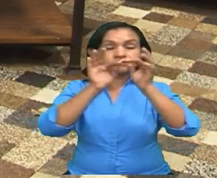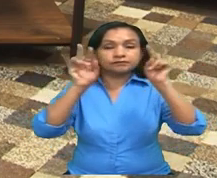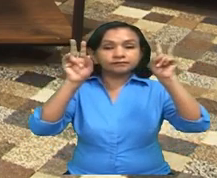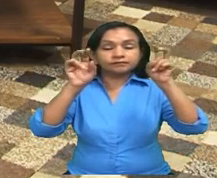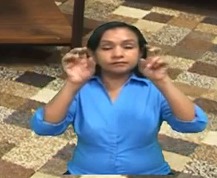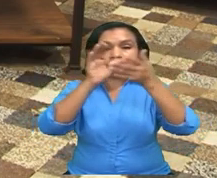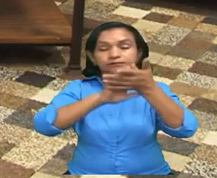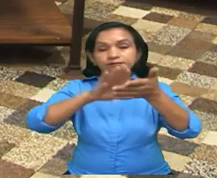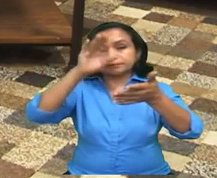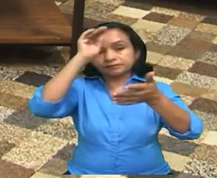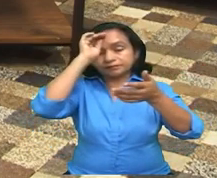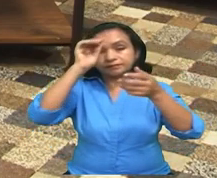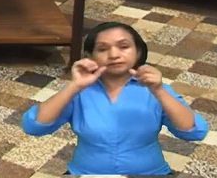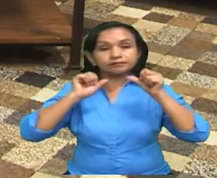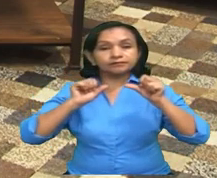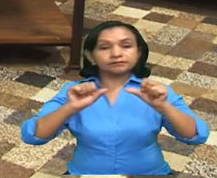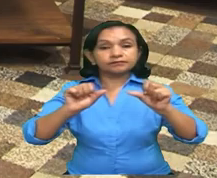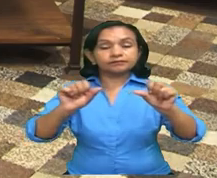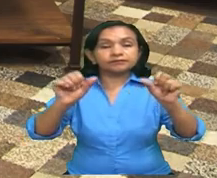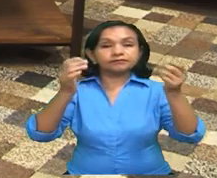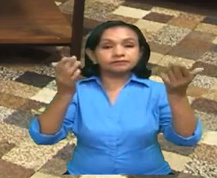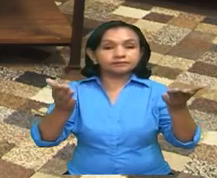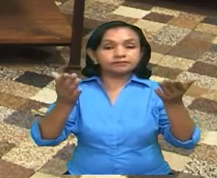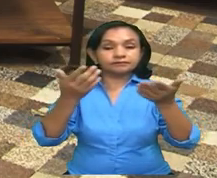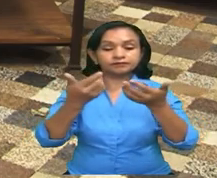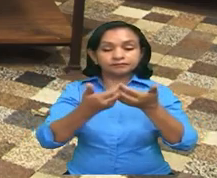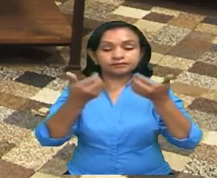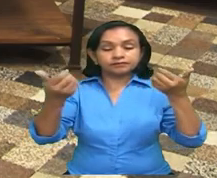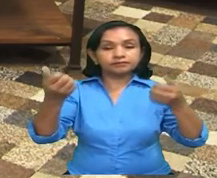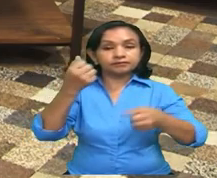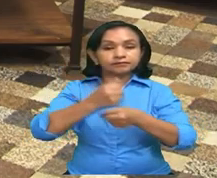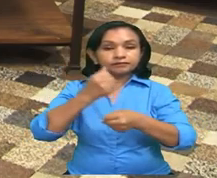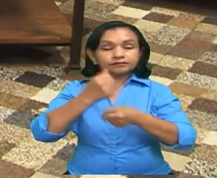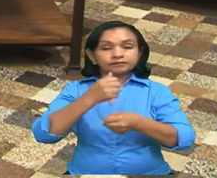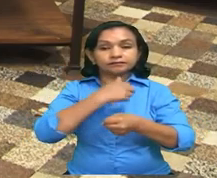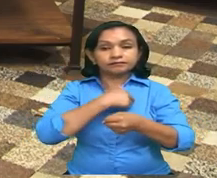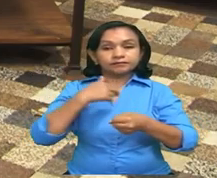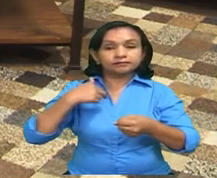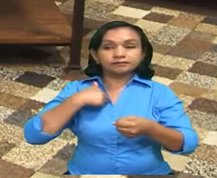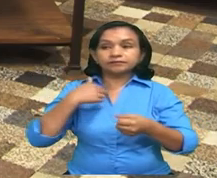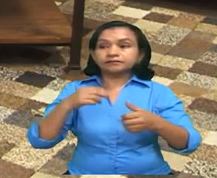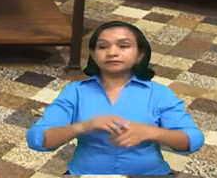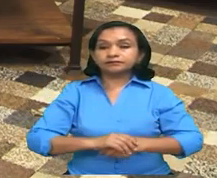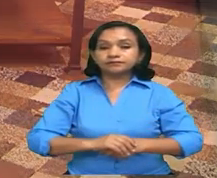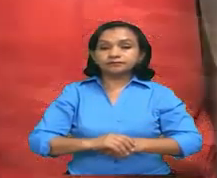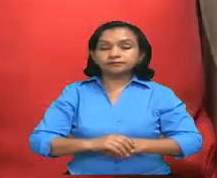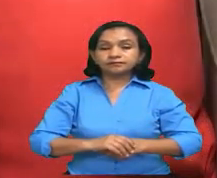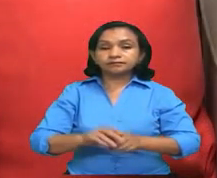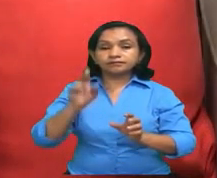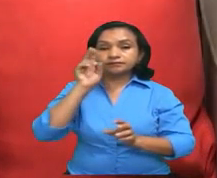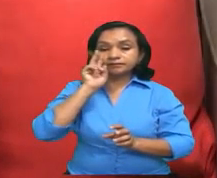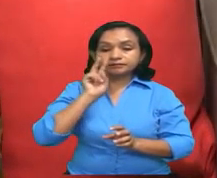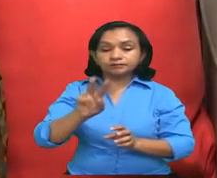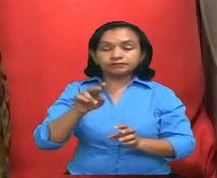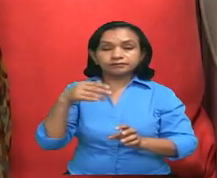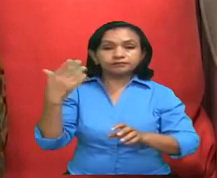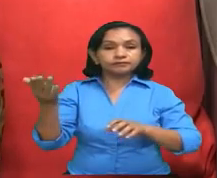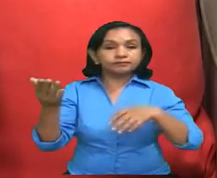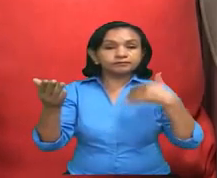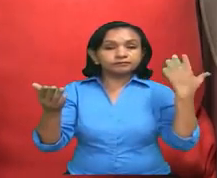incluya en un evento de esta magnitud, ¿no? Pues porque es con lo que al final el turista va a tener un contacto